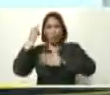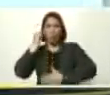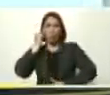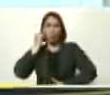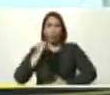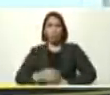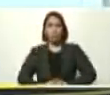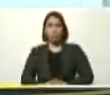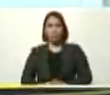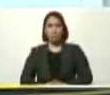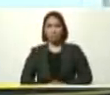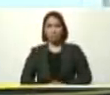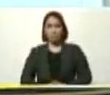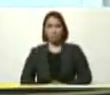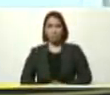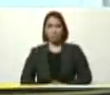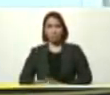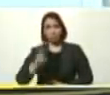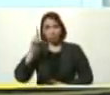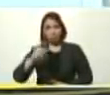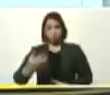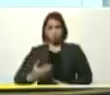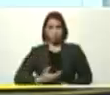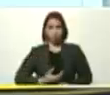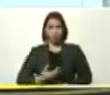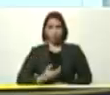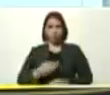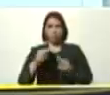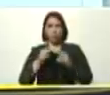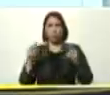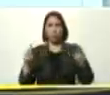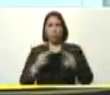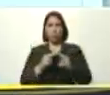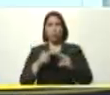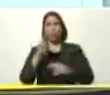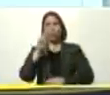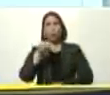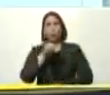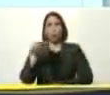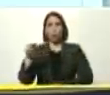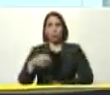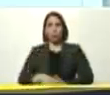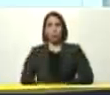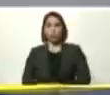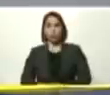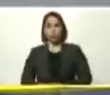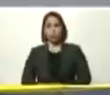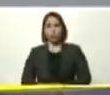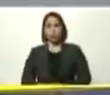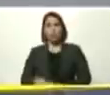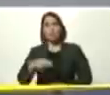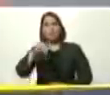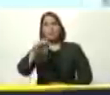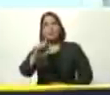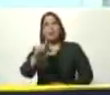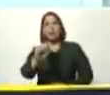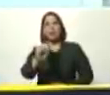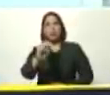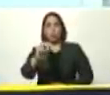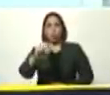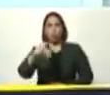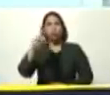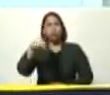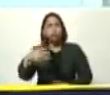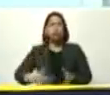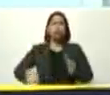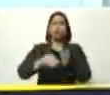Sujei. El alcalde de Puerto La Cruz, municipio Sotillo, Nelson Moreno, volvió,